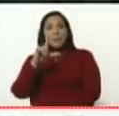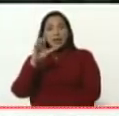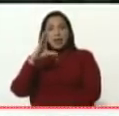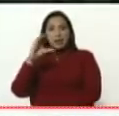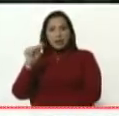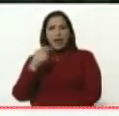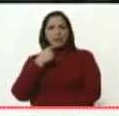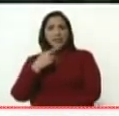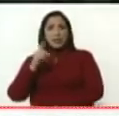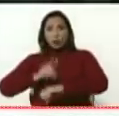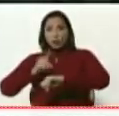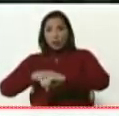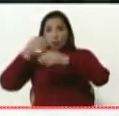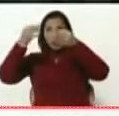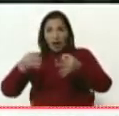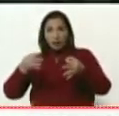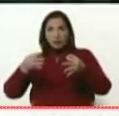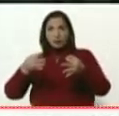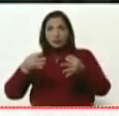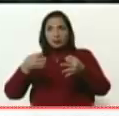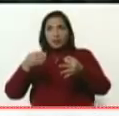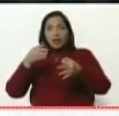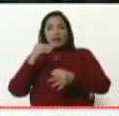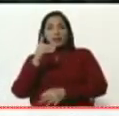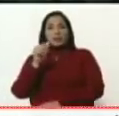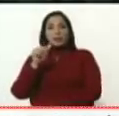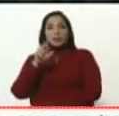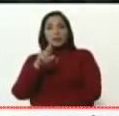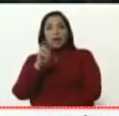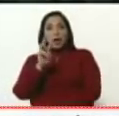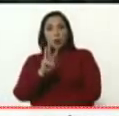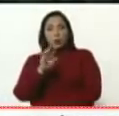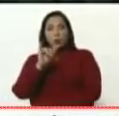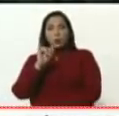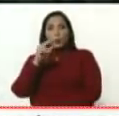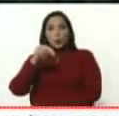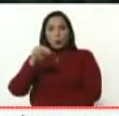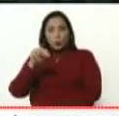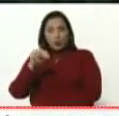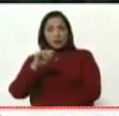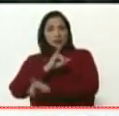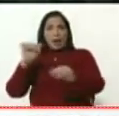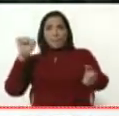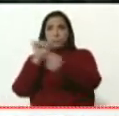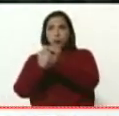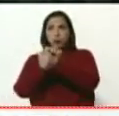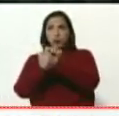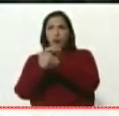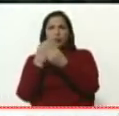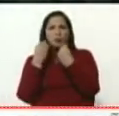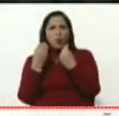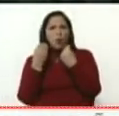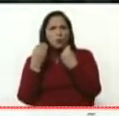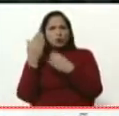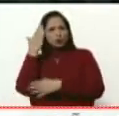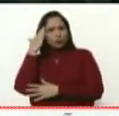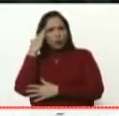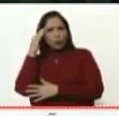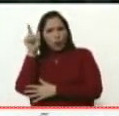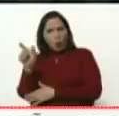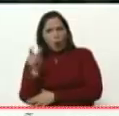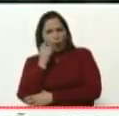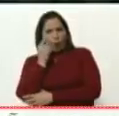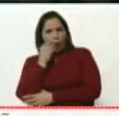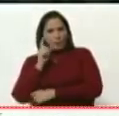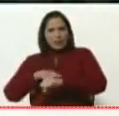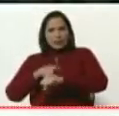en tiempo real que Darwin Balaguer había sido detenido. ¿Cómo se enteró Vilca Fernández en